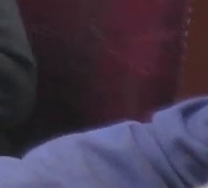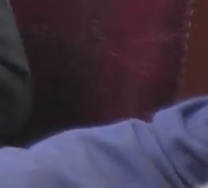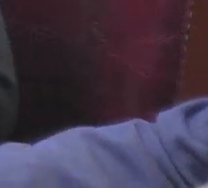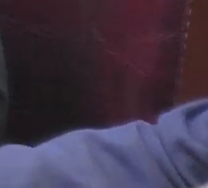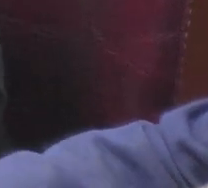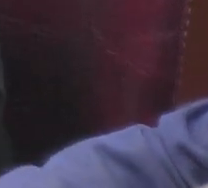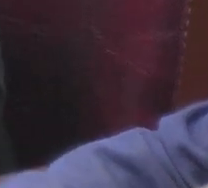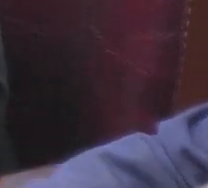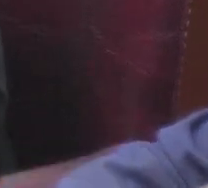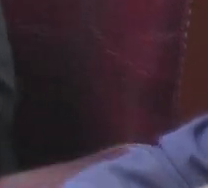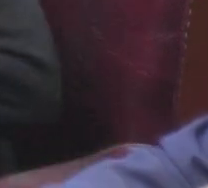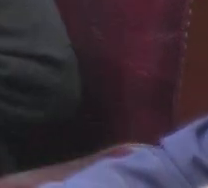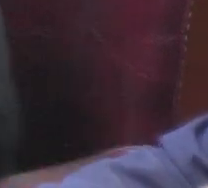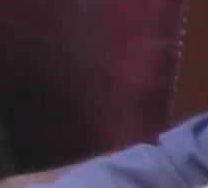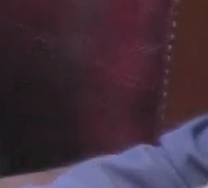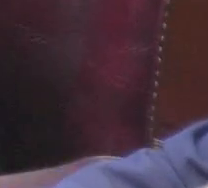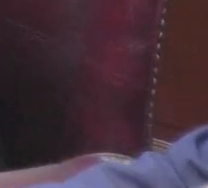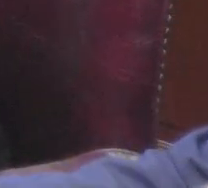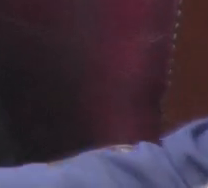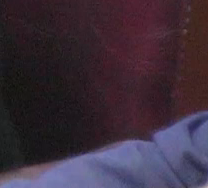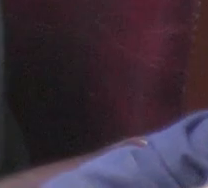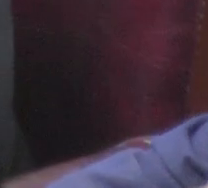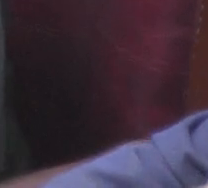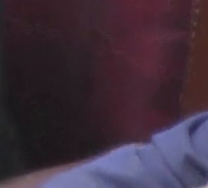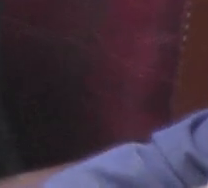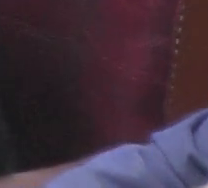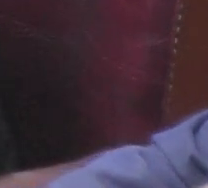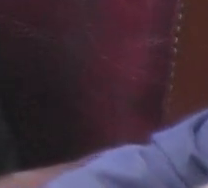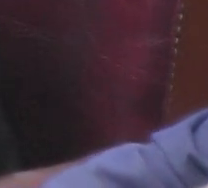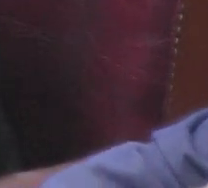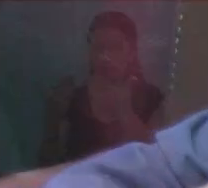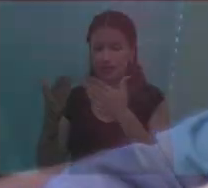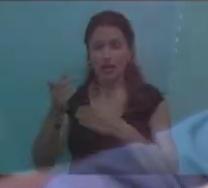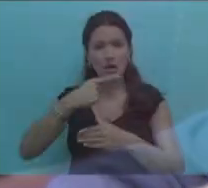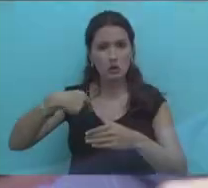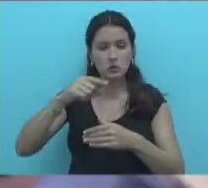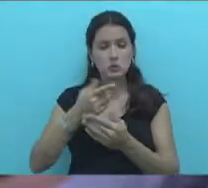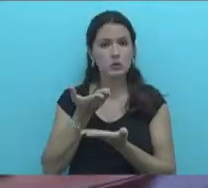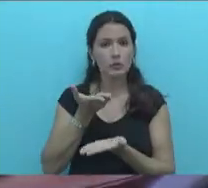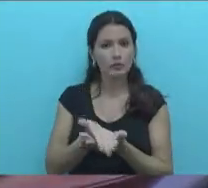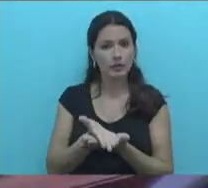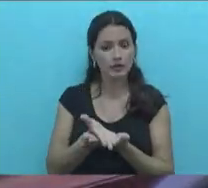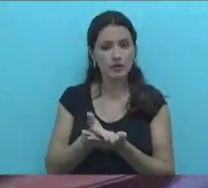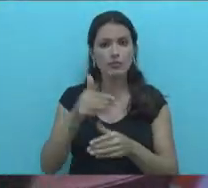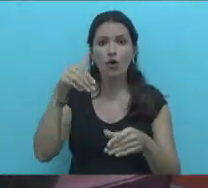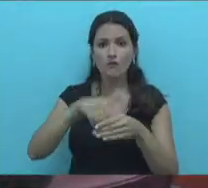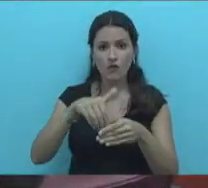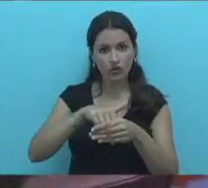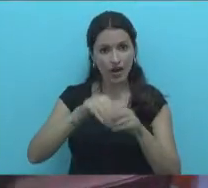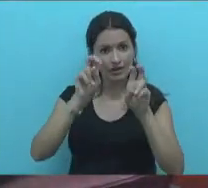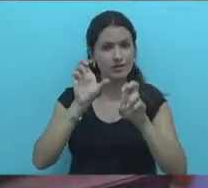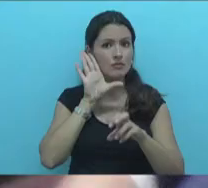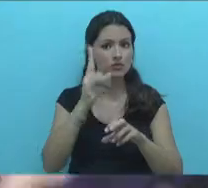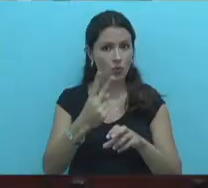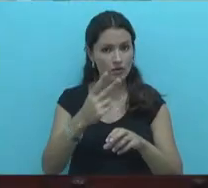Gracias, señor presidente. Para tal lo acordado en labor parlamentaria, se reserve para ser tratado sobre tablas.